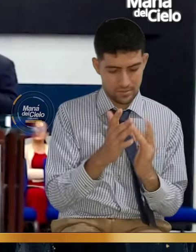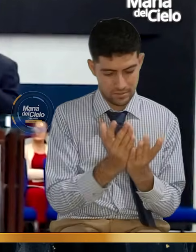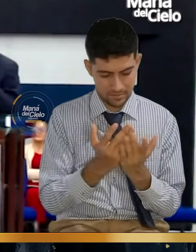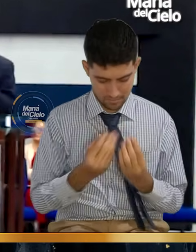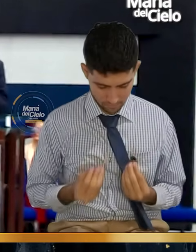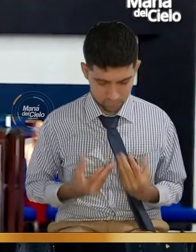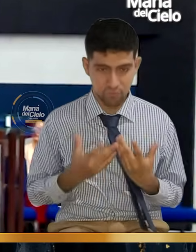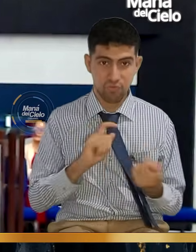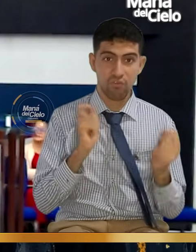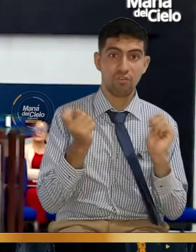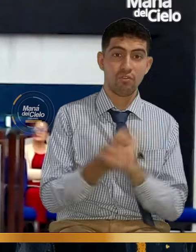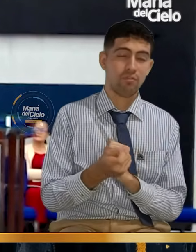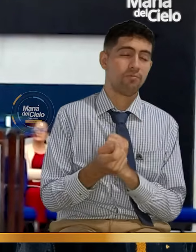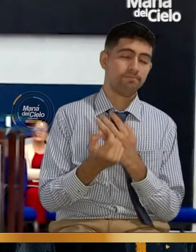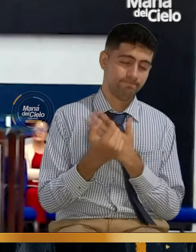Ábrala en casa.